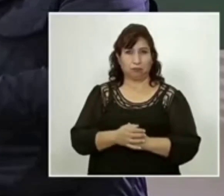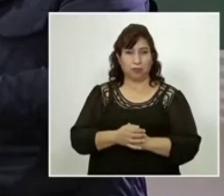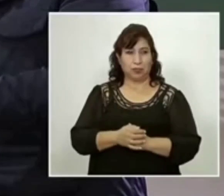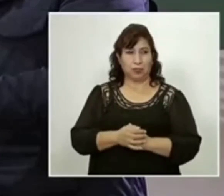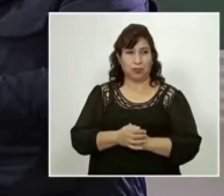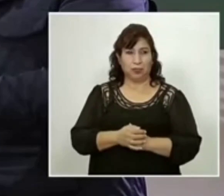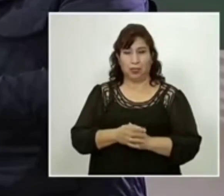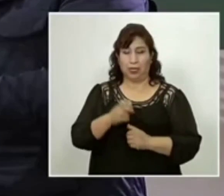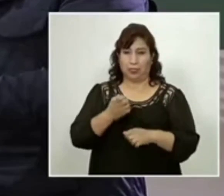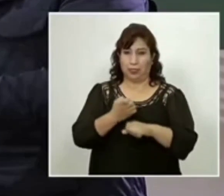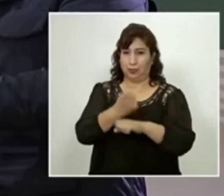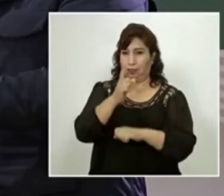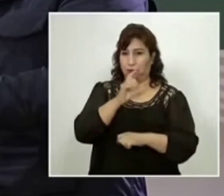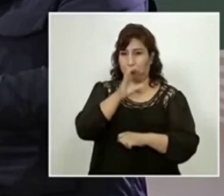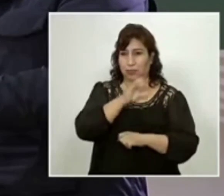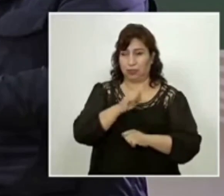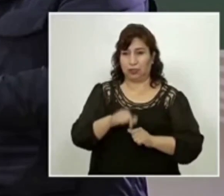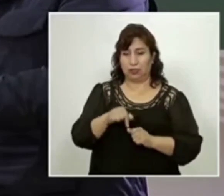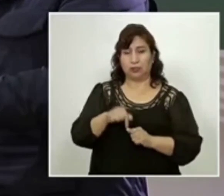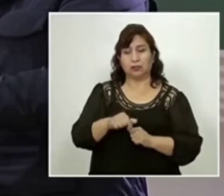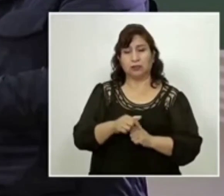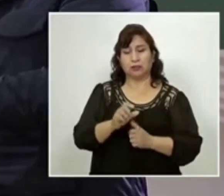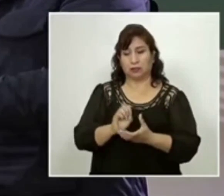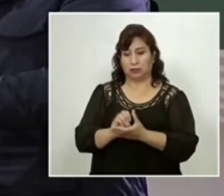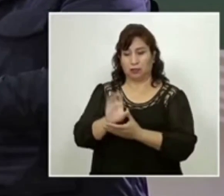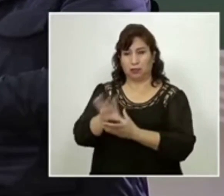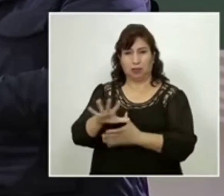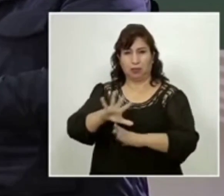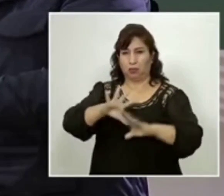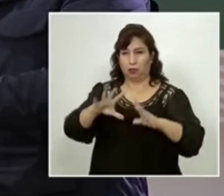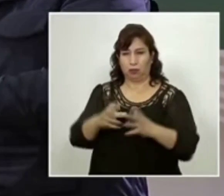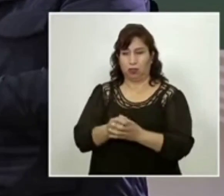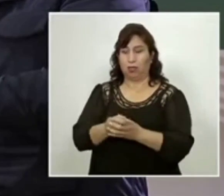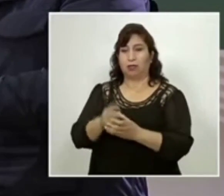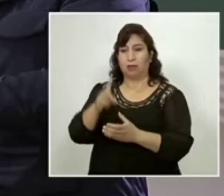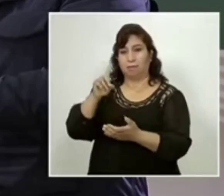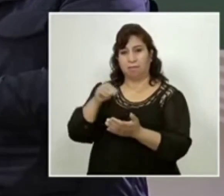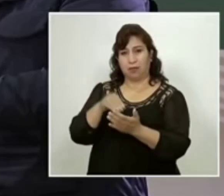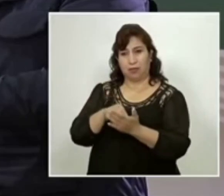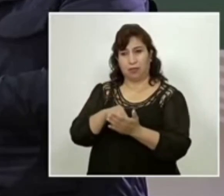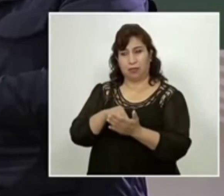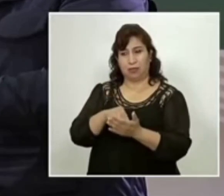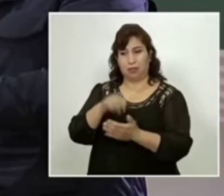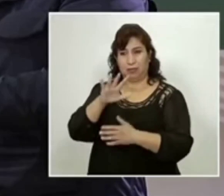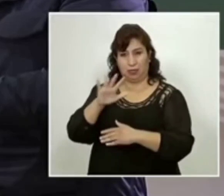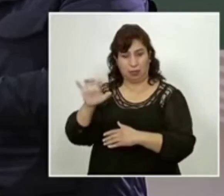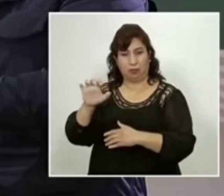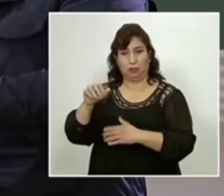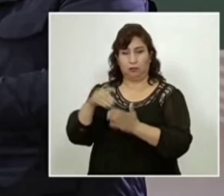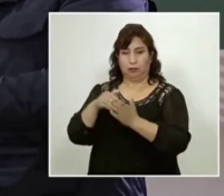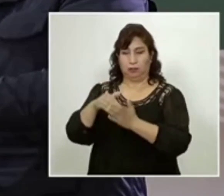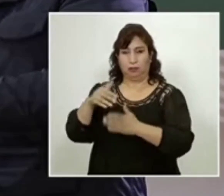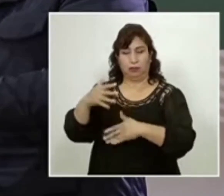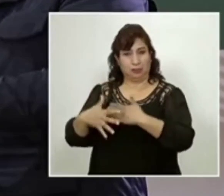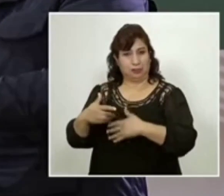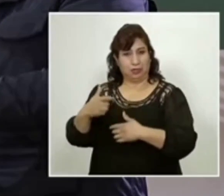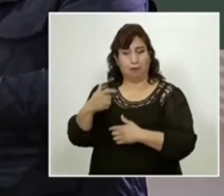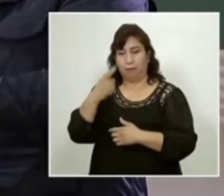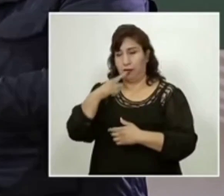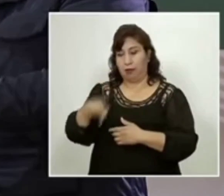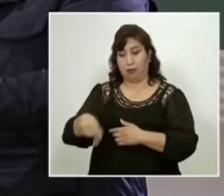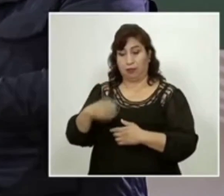de Aguascalientes este año se invierte un total de 1.515 millones de pesos para el bienestar de